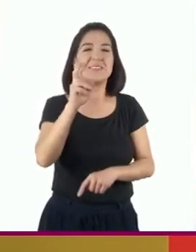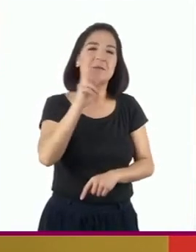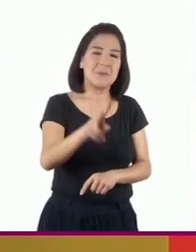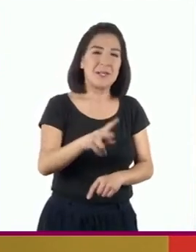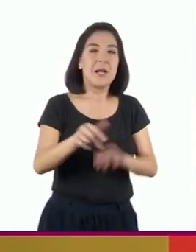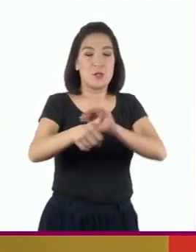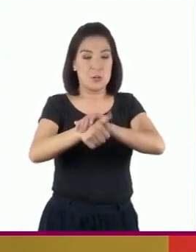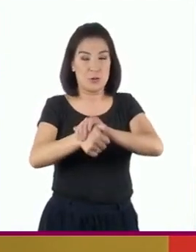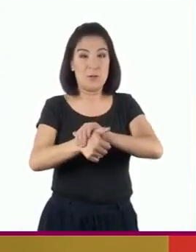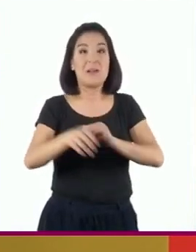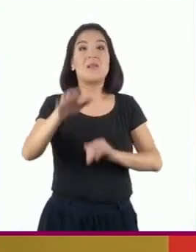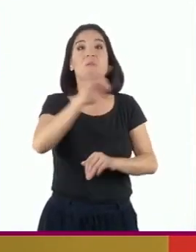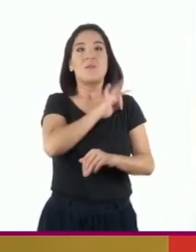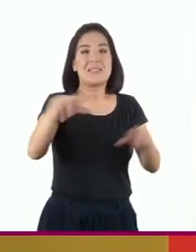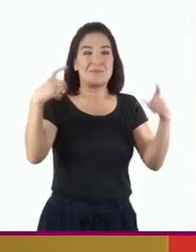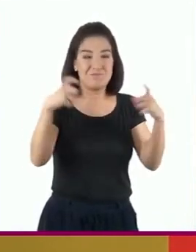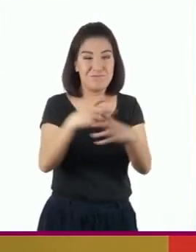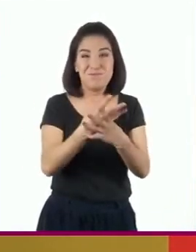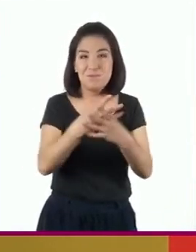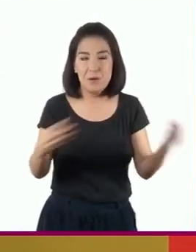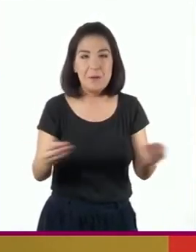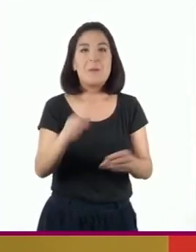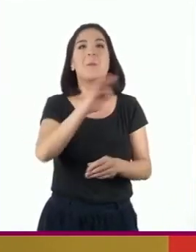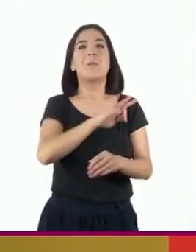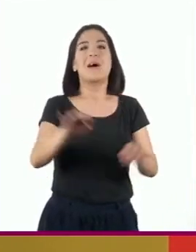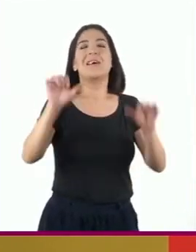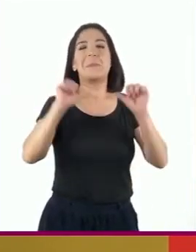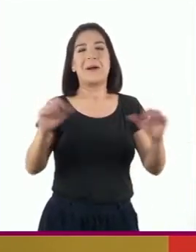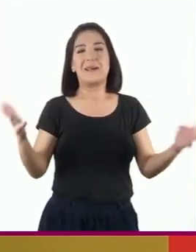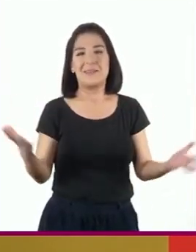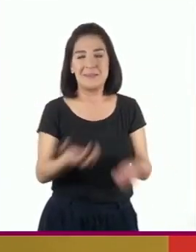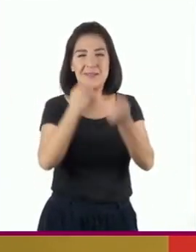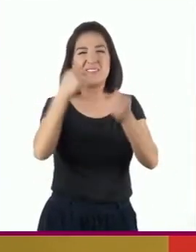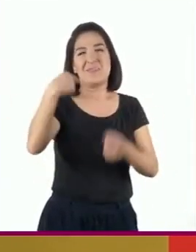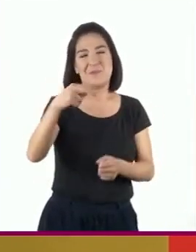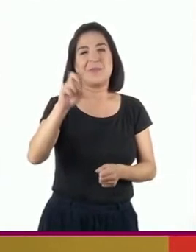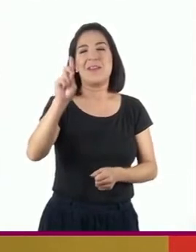especie que habitaba en la isla Pinta. Es el que observan en pantalla.